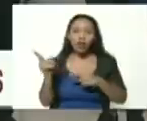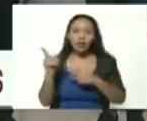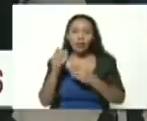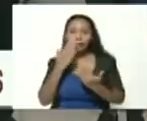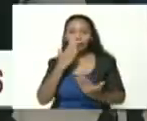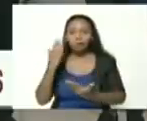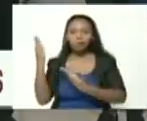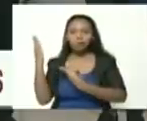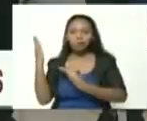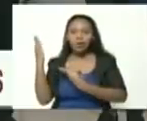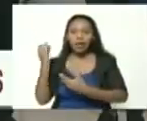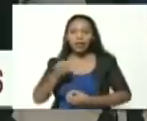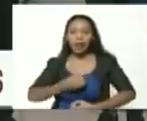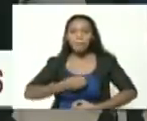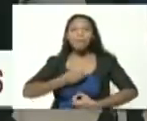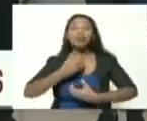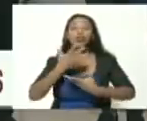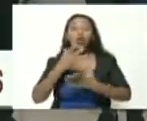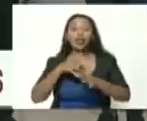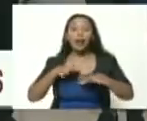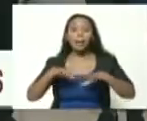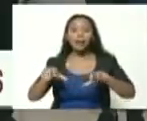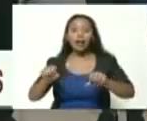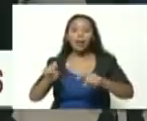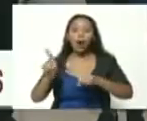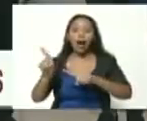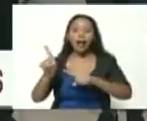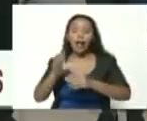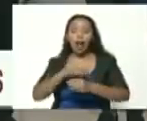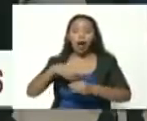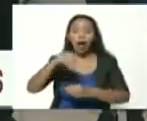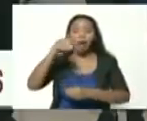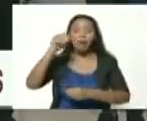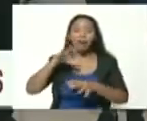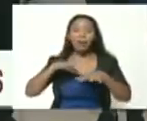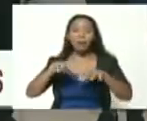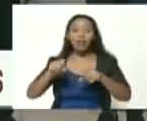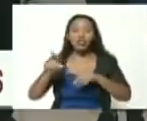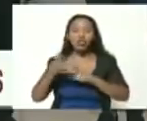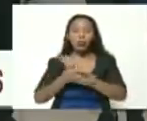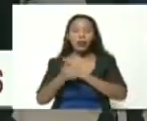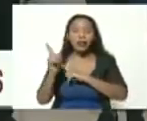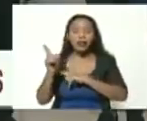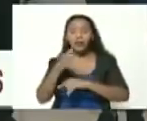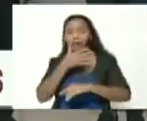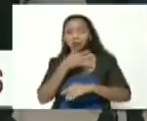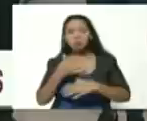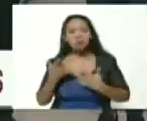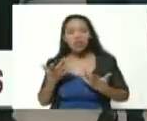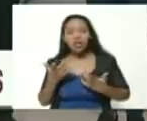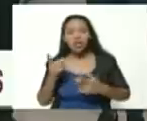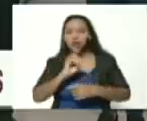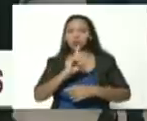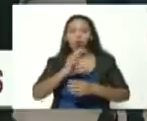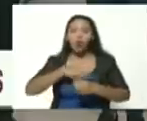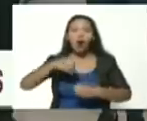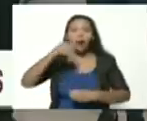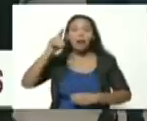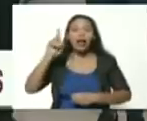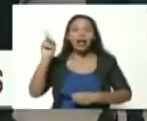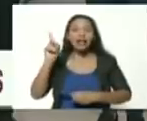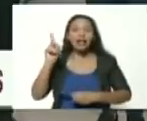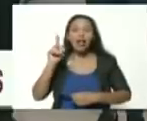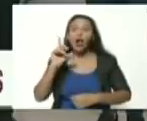expresión del capitalismo, está el alma del capitalismo, que es sencillamente, no es un alma, es